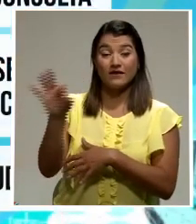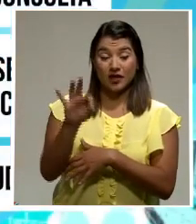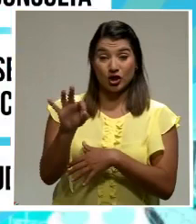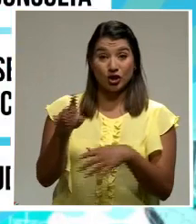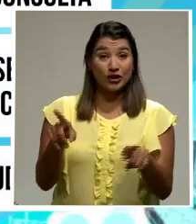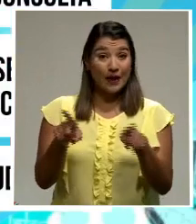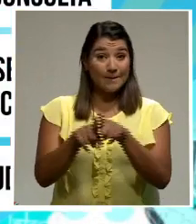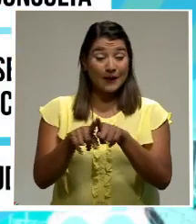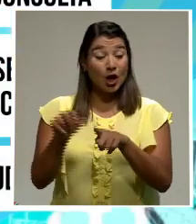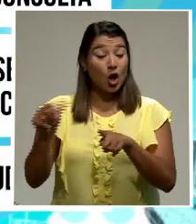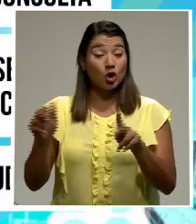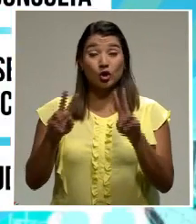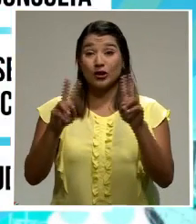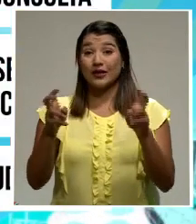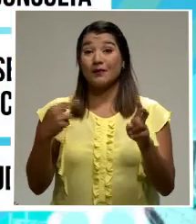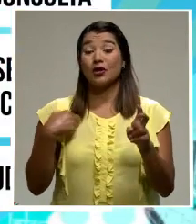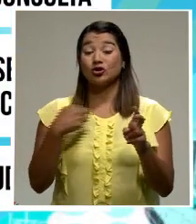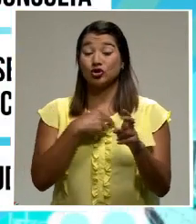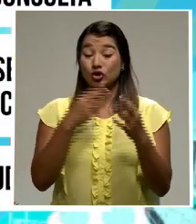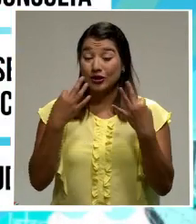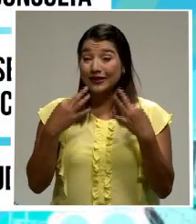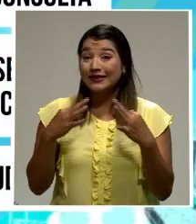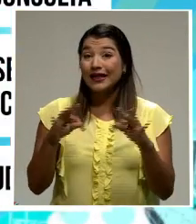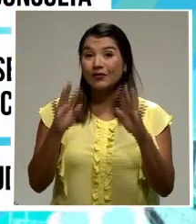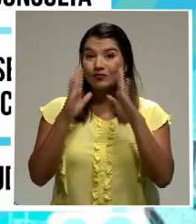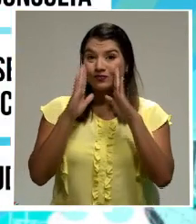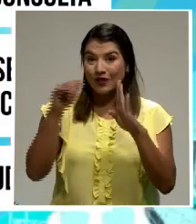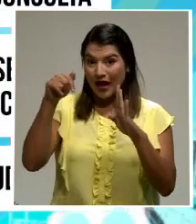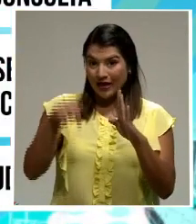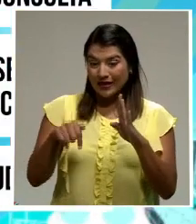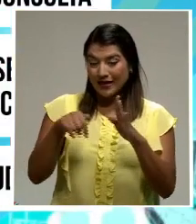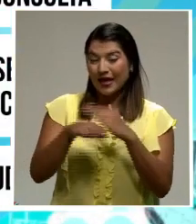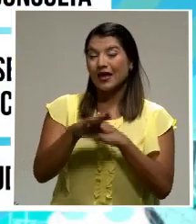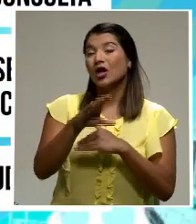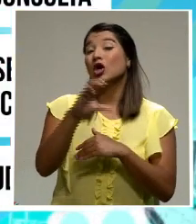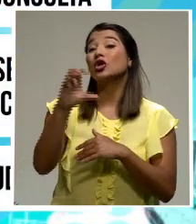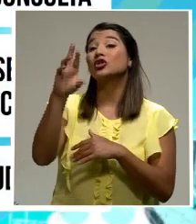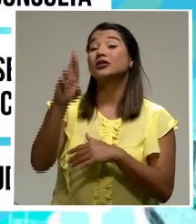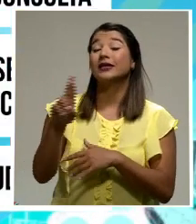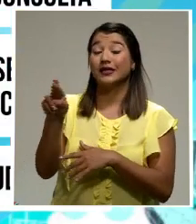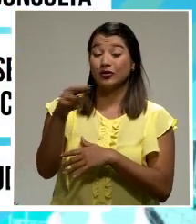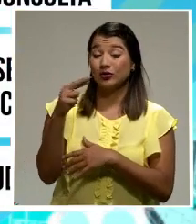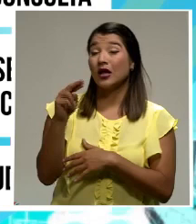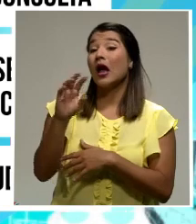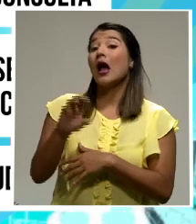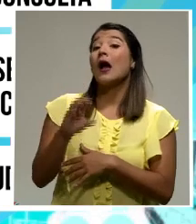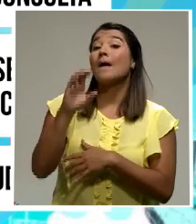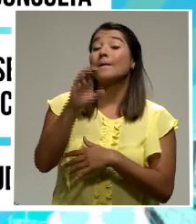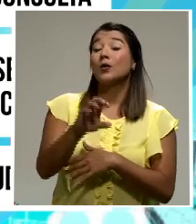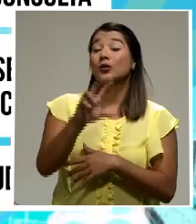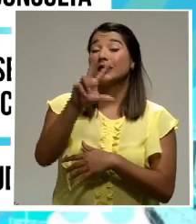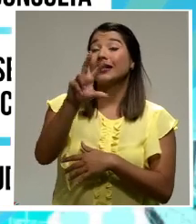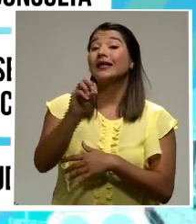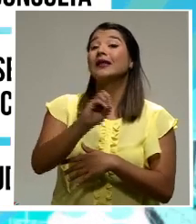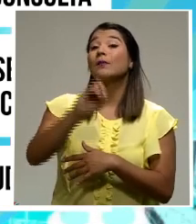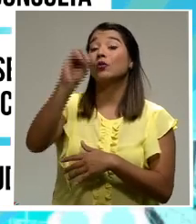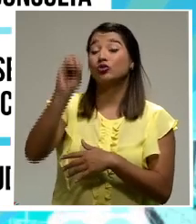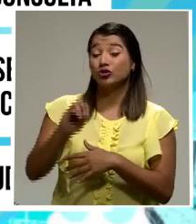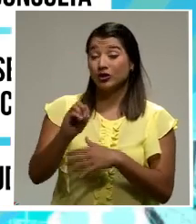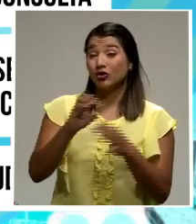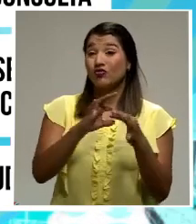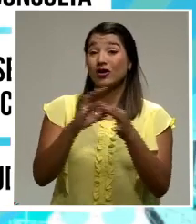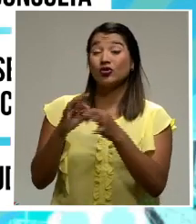otro de los polémicos temas que hemos tratado acá en el noticiero, que es el aporte del 30% de utilidades en las empresas del